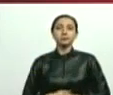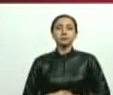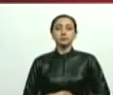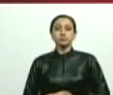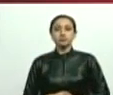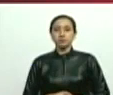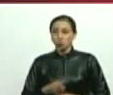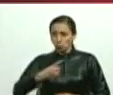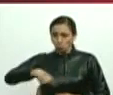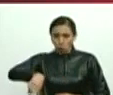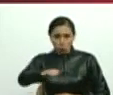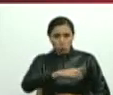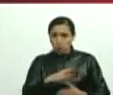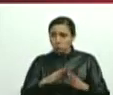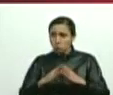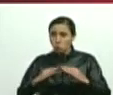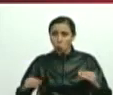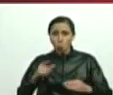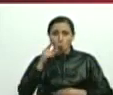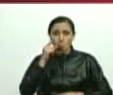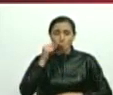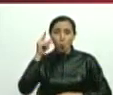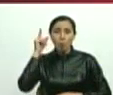de ustedes, de todos y de todas.